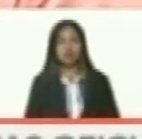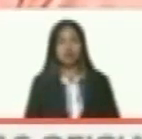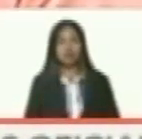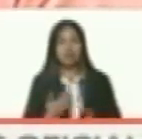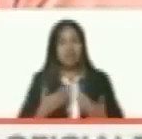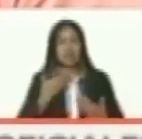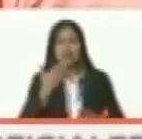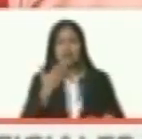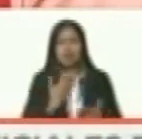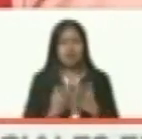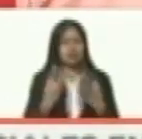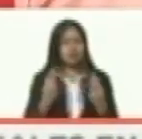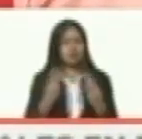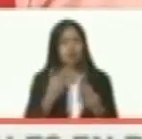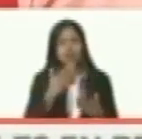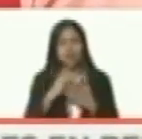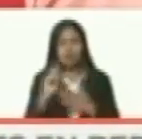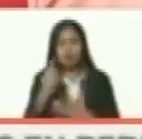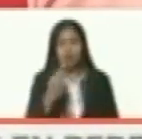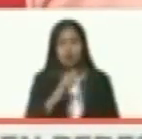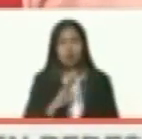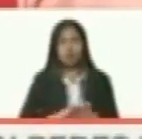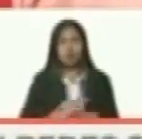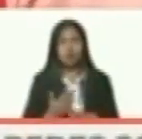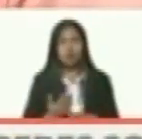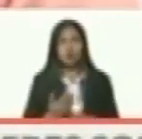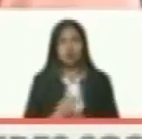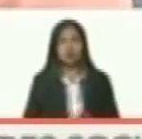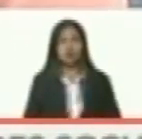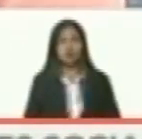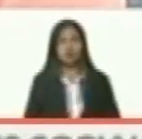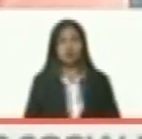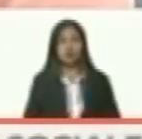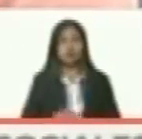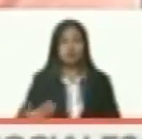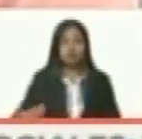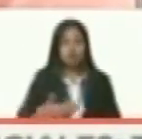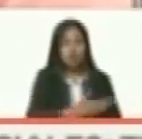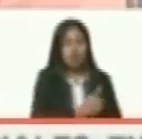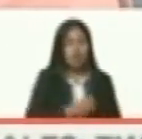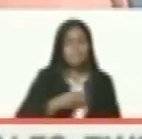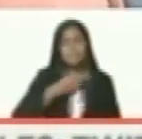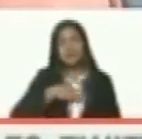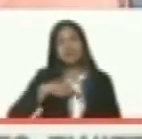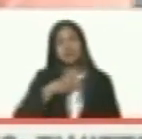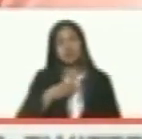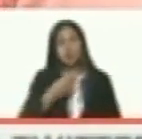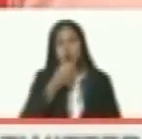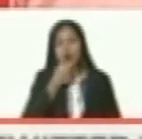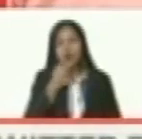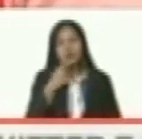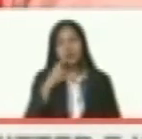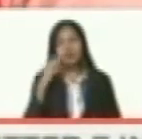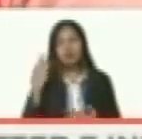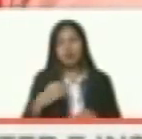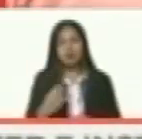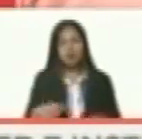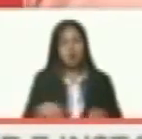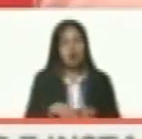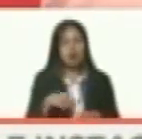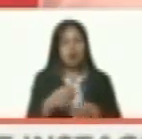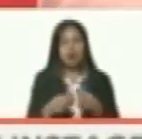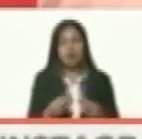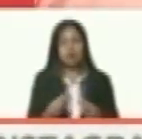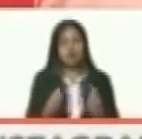Darle las gracias por acogernos en esta misión tan maravillosa como la que acaba